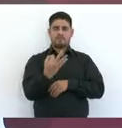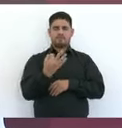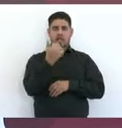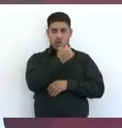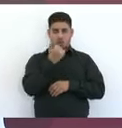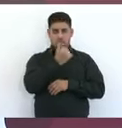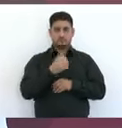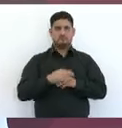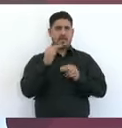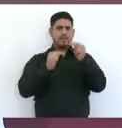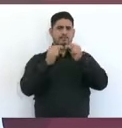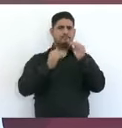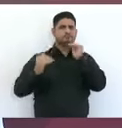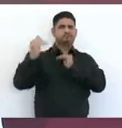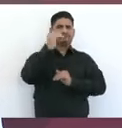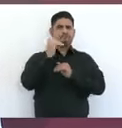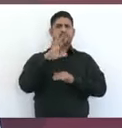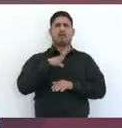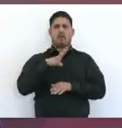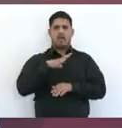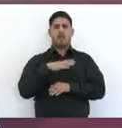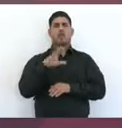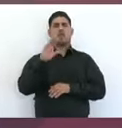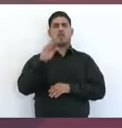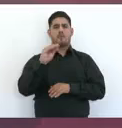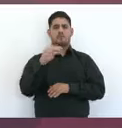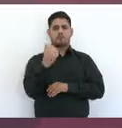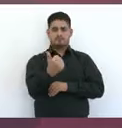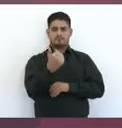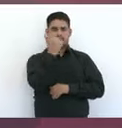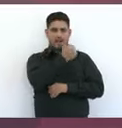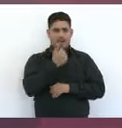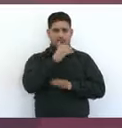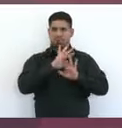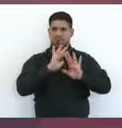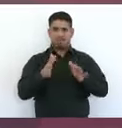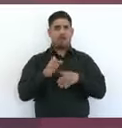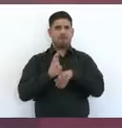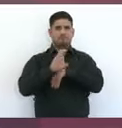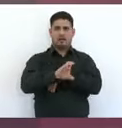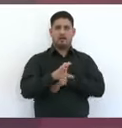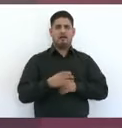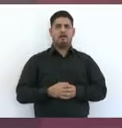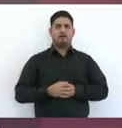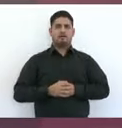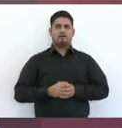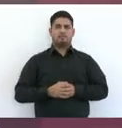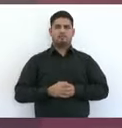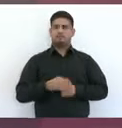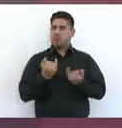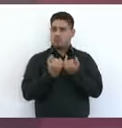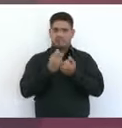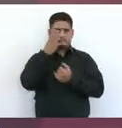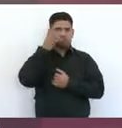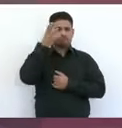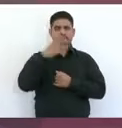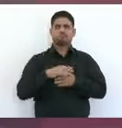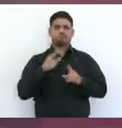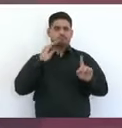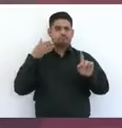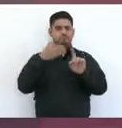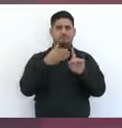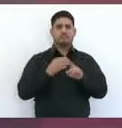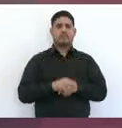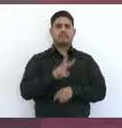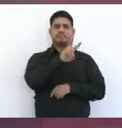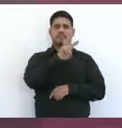superior ya reciben beca 96 alumnos y de igual manera tenemos el objetivo de llegar a 303